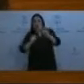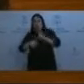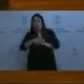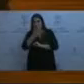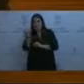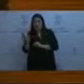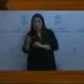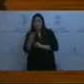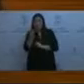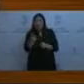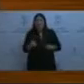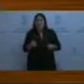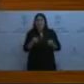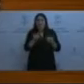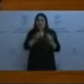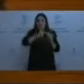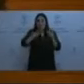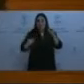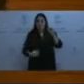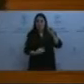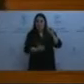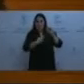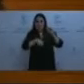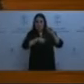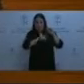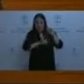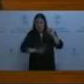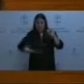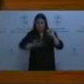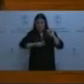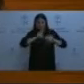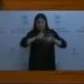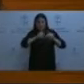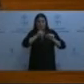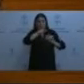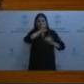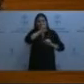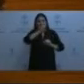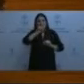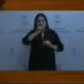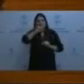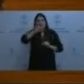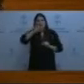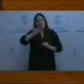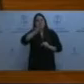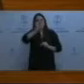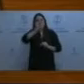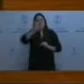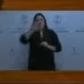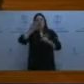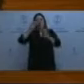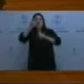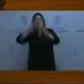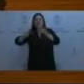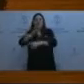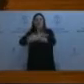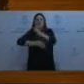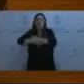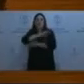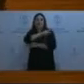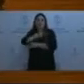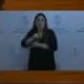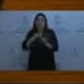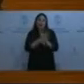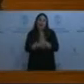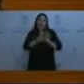cifra más baja de España. En el Principado tenemos 105.657 personas con algún tipo de discapacidad, más